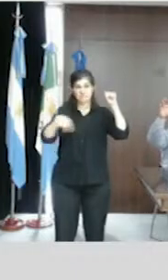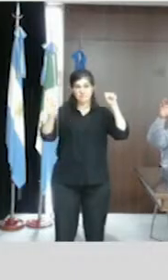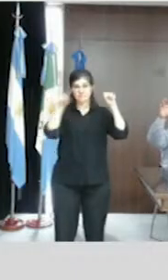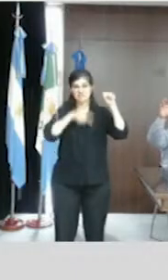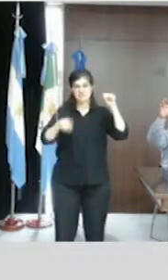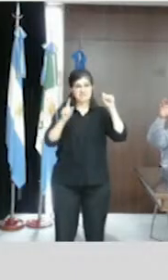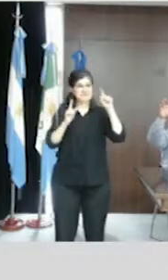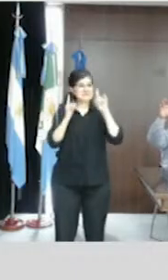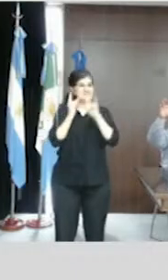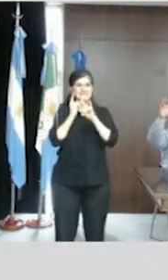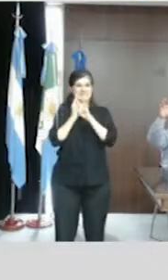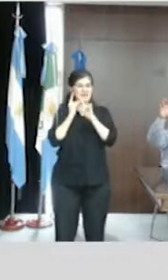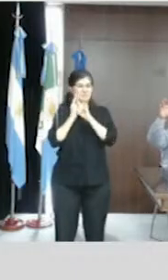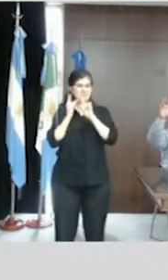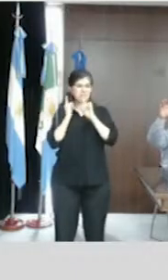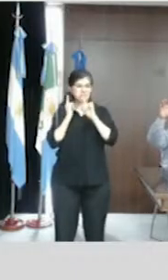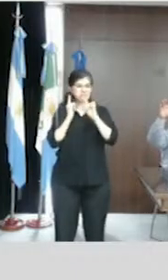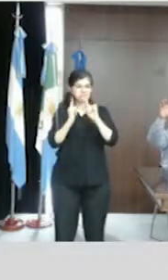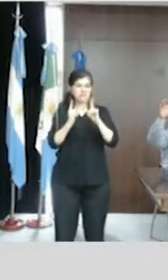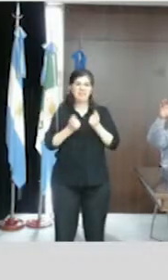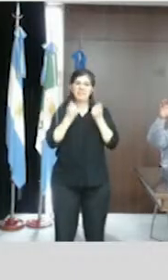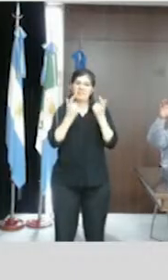constantemente están dando,